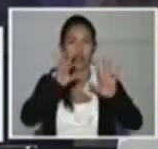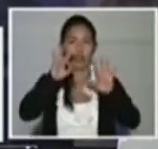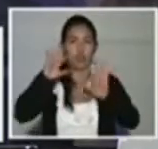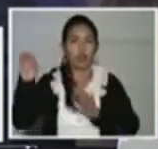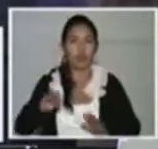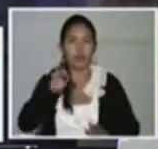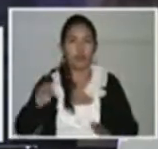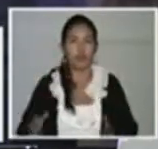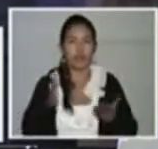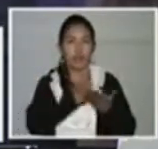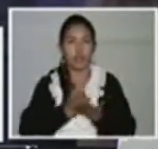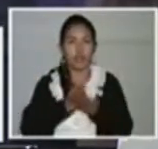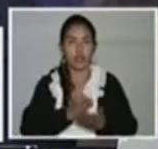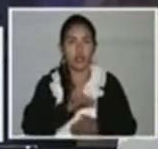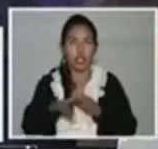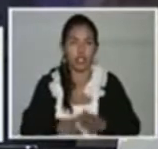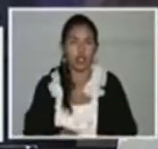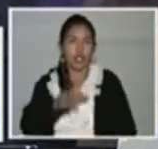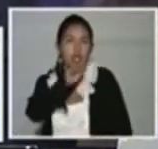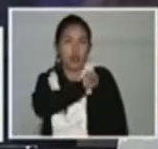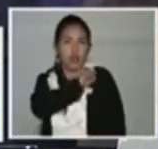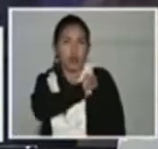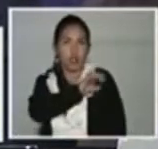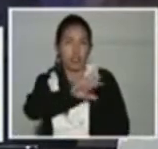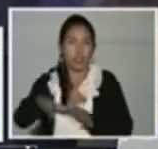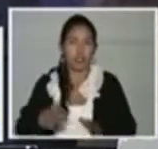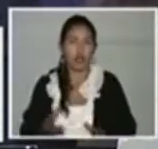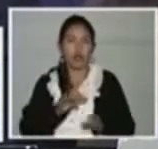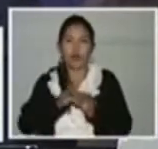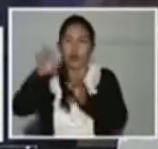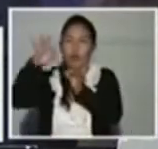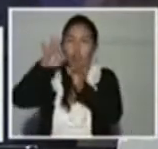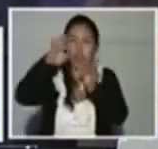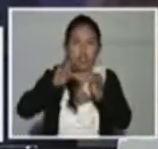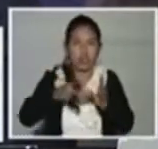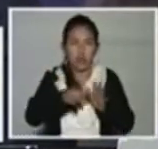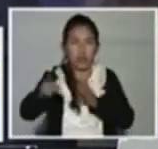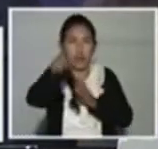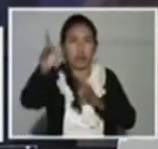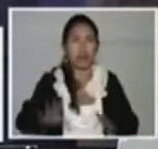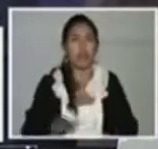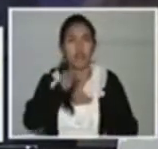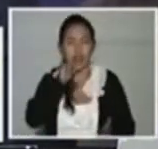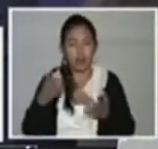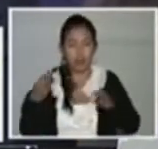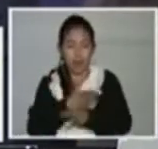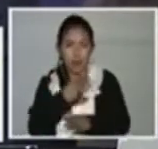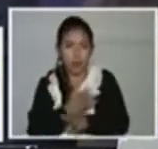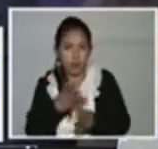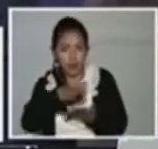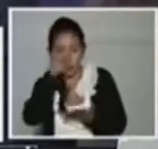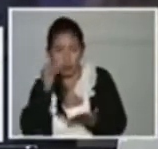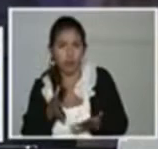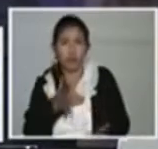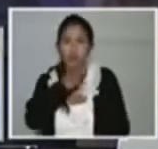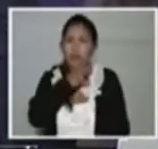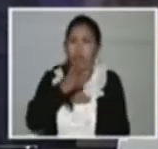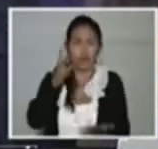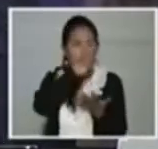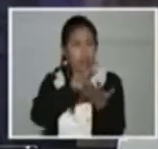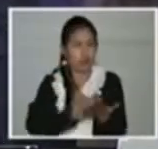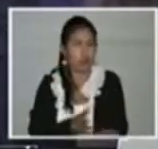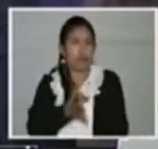98% de los estudiantes del segundo año de secundaria de las zonas rurales no logran resolver problemas matemáticos ni comprender lo que